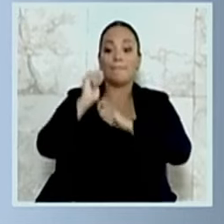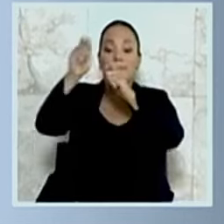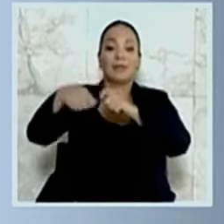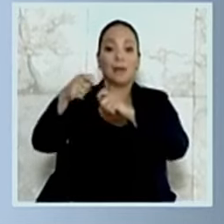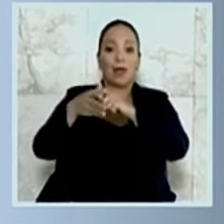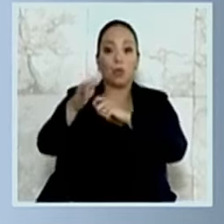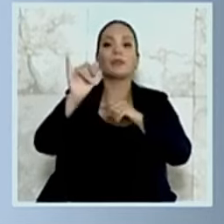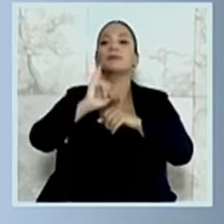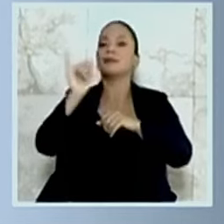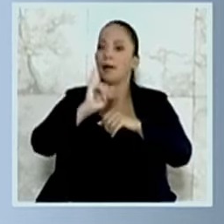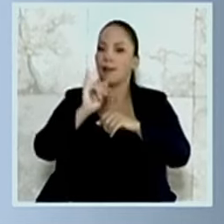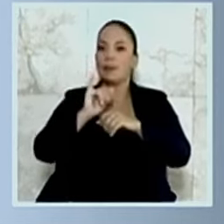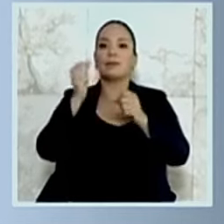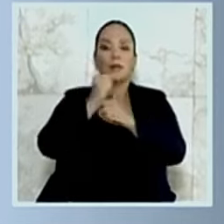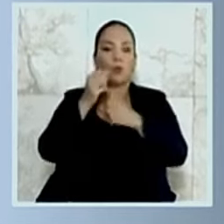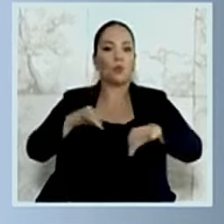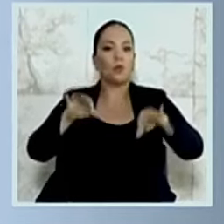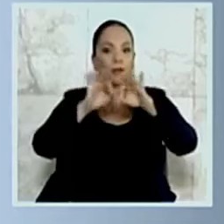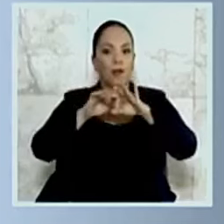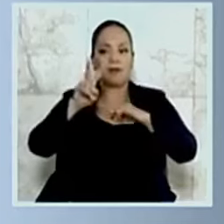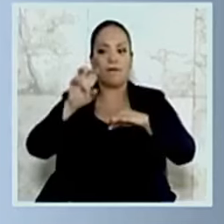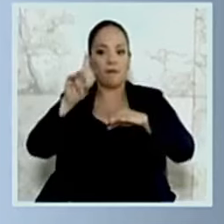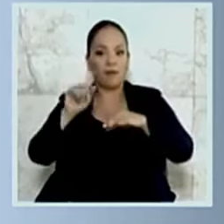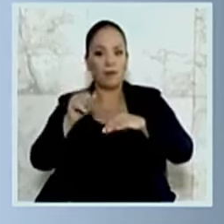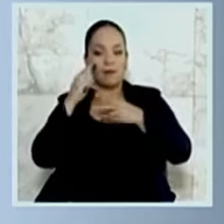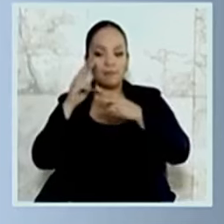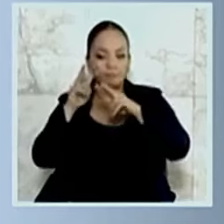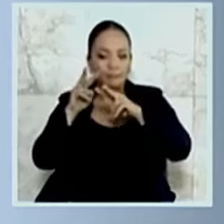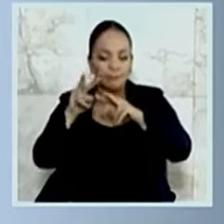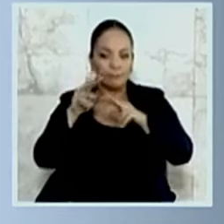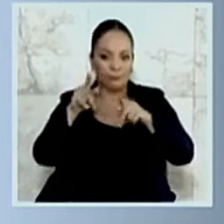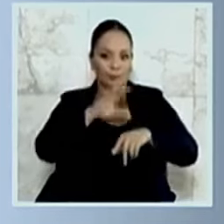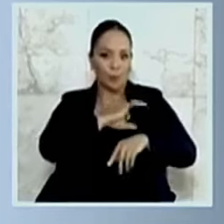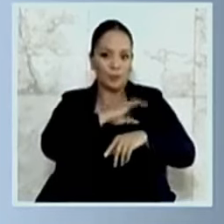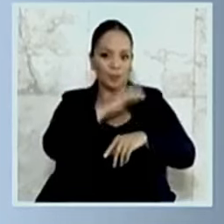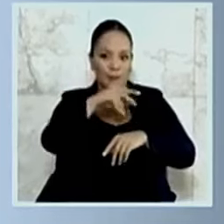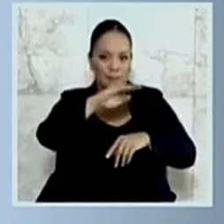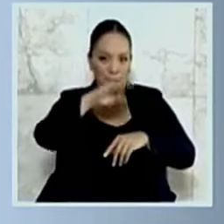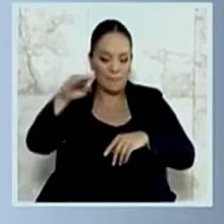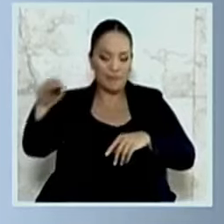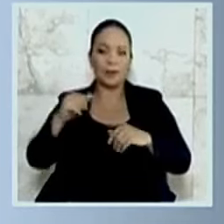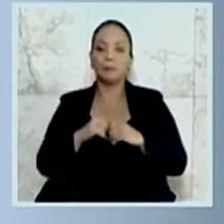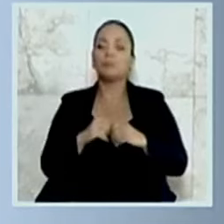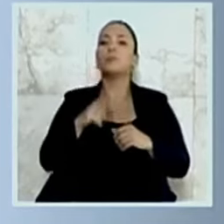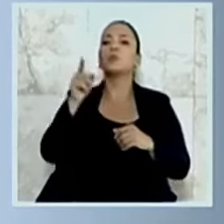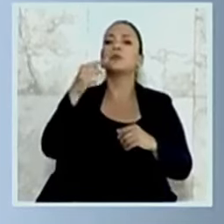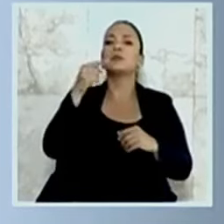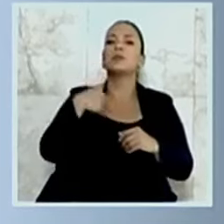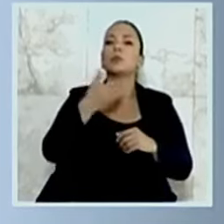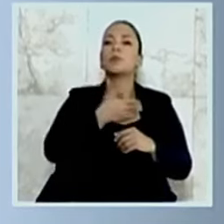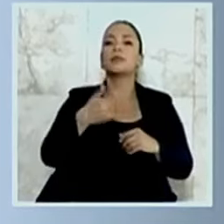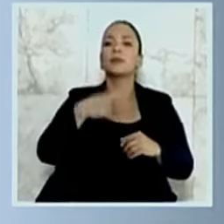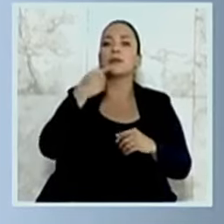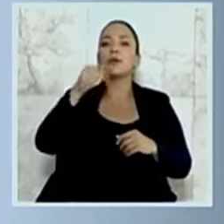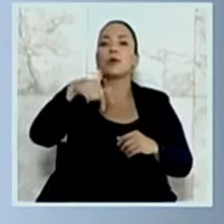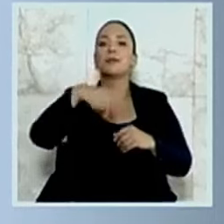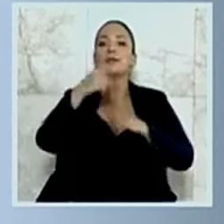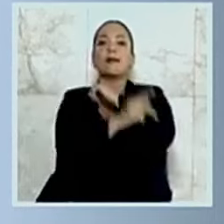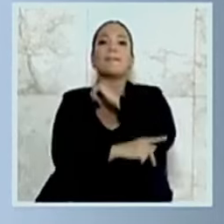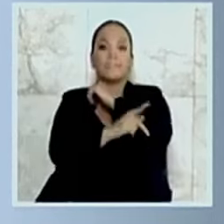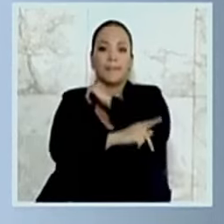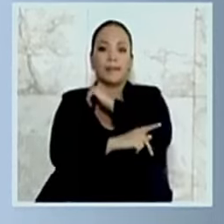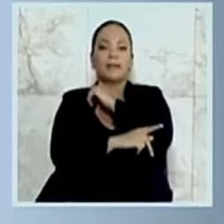para que ese acto se pudiera llevar a cabo. Se ha tenido ahora con los señores pescadores también un trabajo importante en materia de veda, en donde el